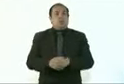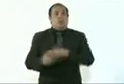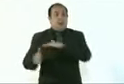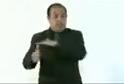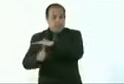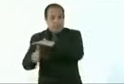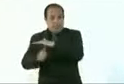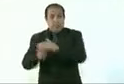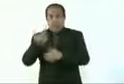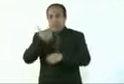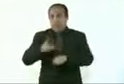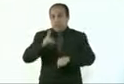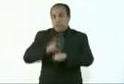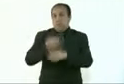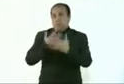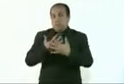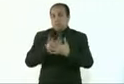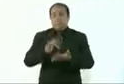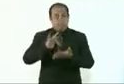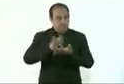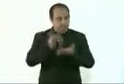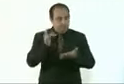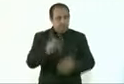aislarse por 7 días. Gracias.